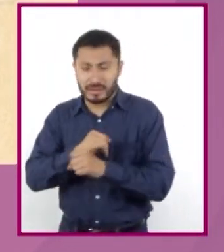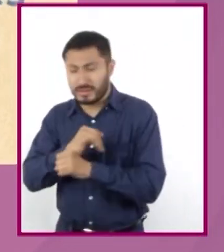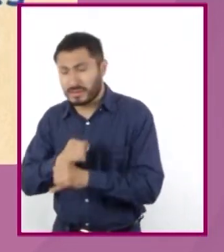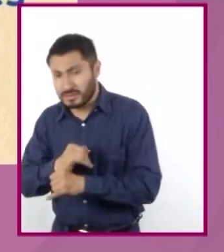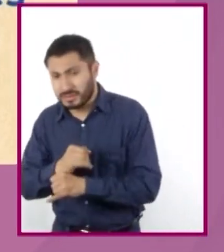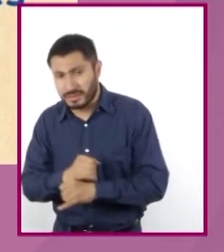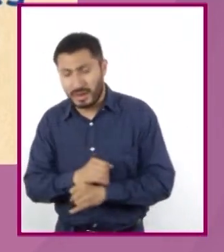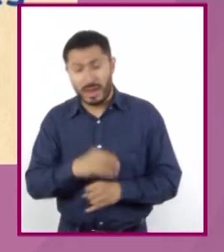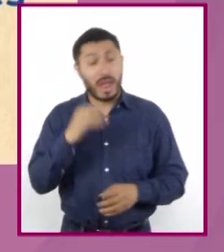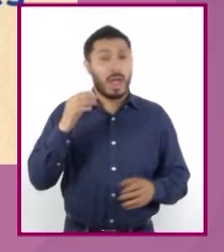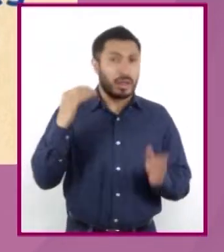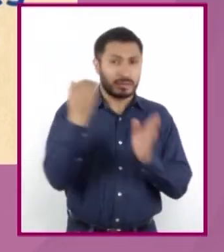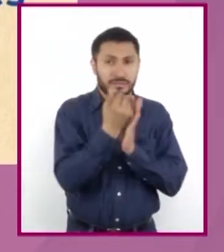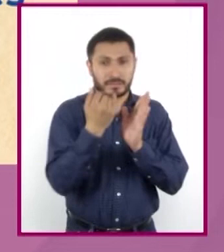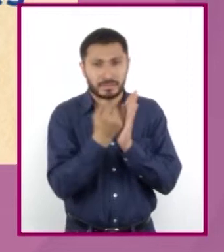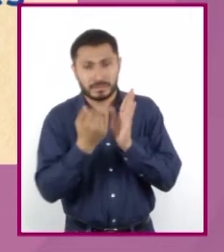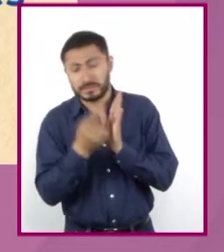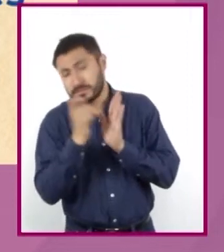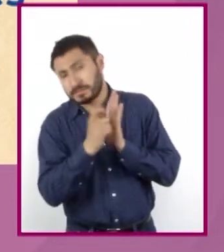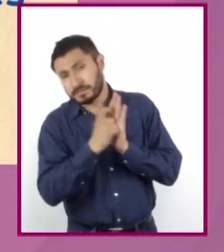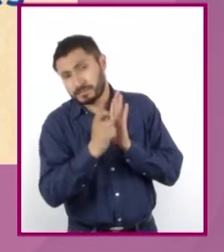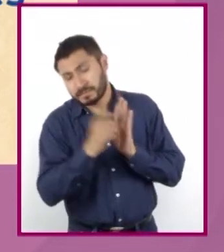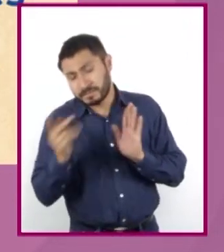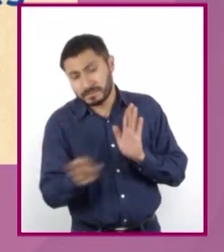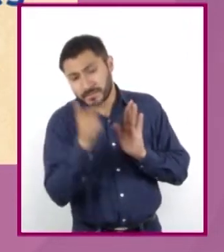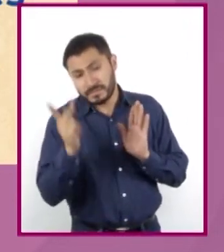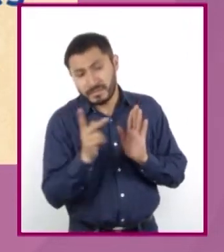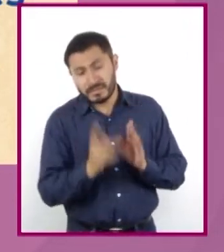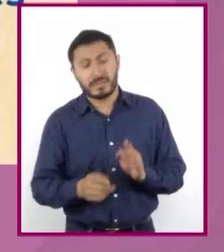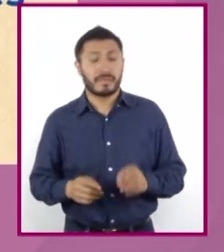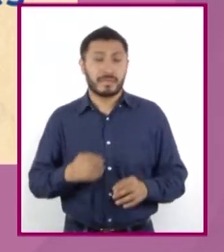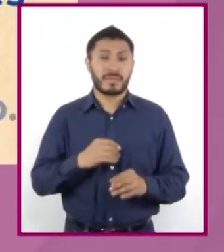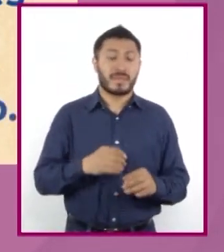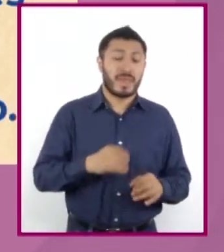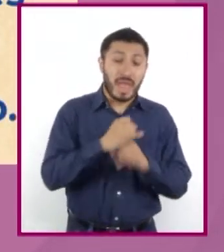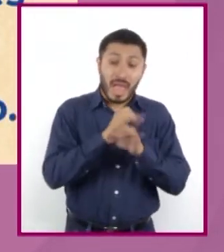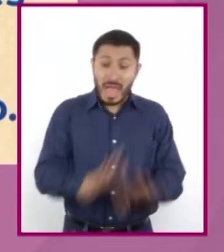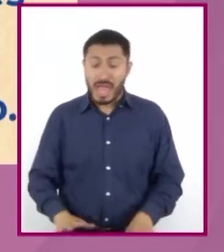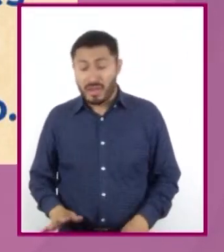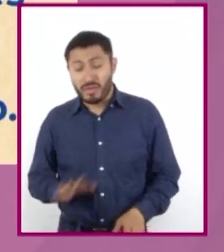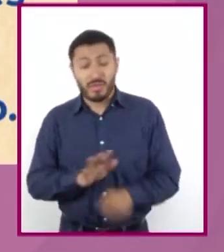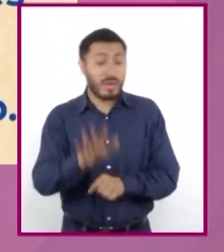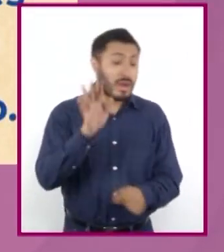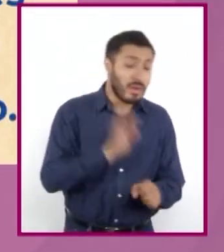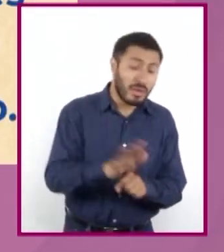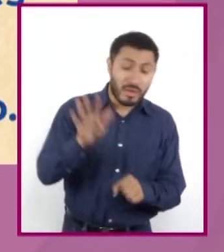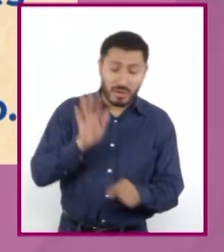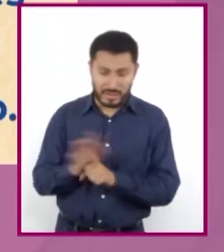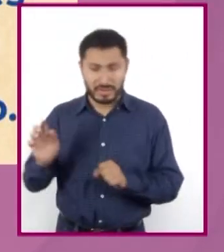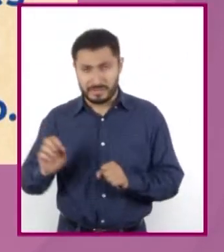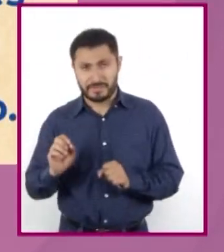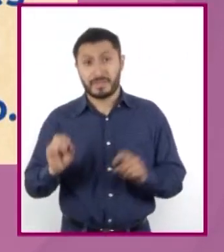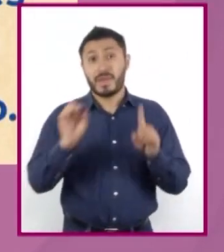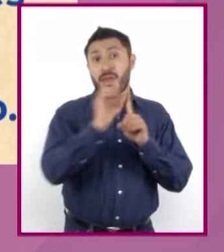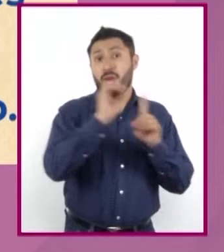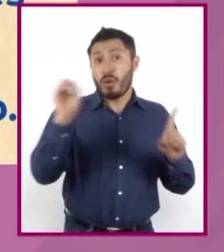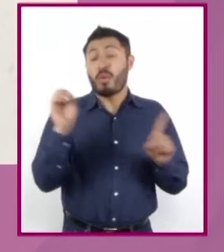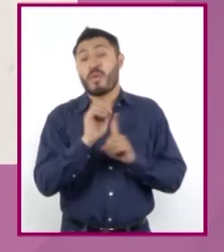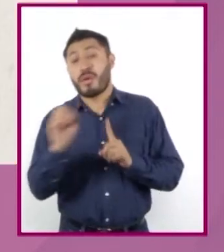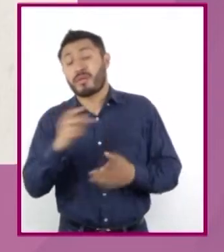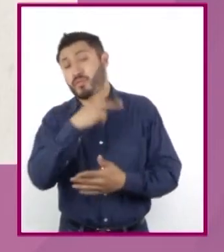preguntas, localización y selección de las fuentes de información, organización y planeación del